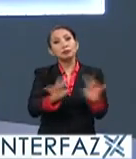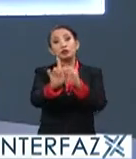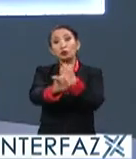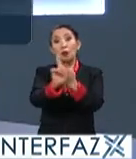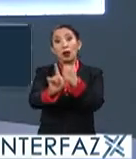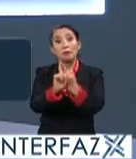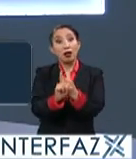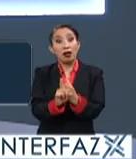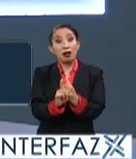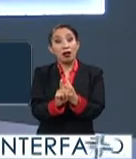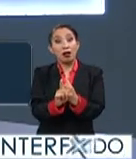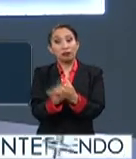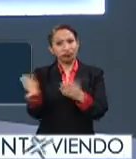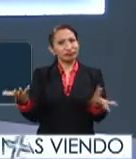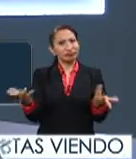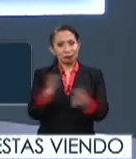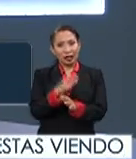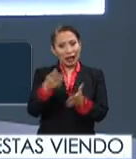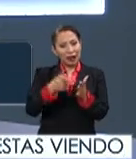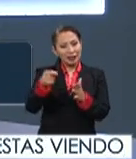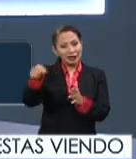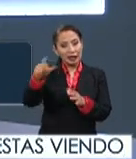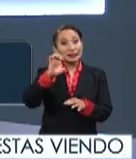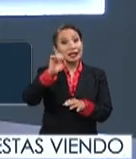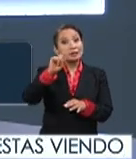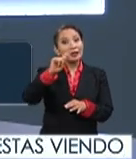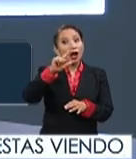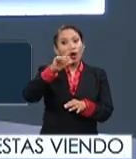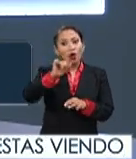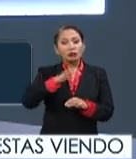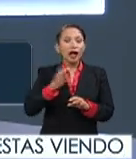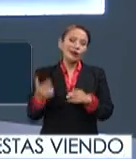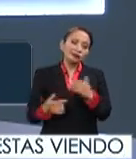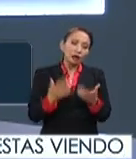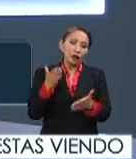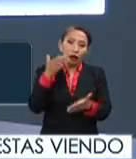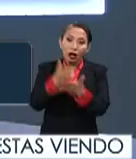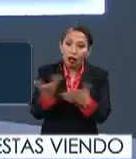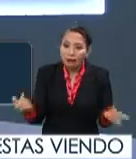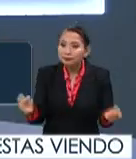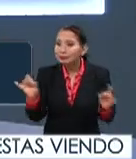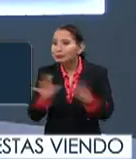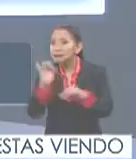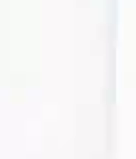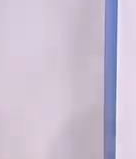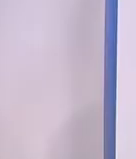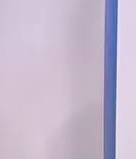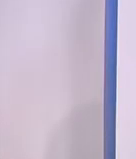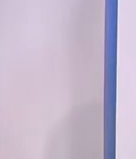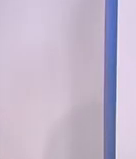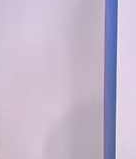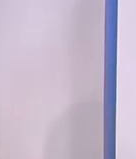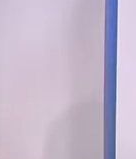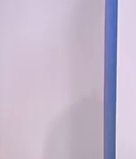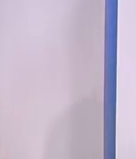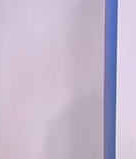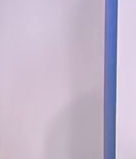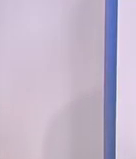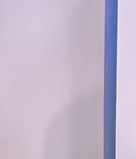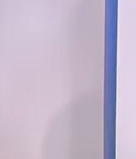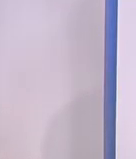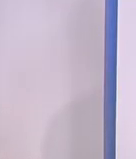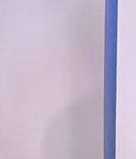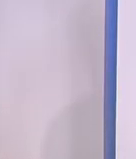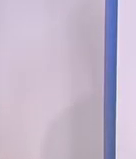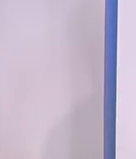crisis, justamente porque en muchos casos los espectáculos hay que intervenir de manera puntual. Y todos los días en